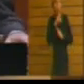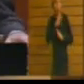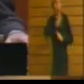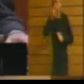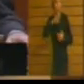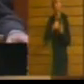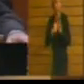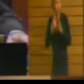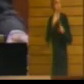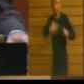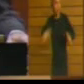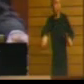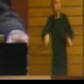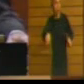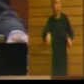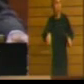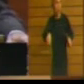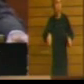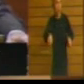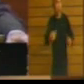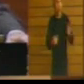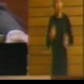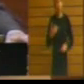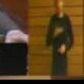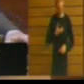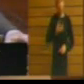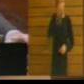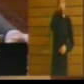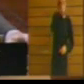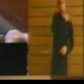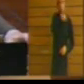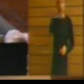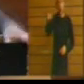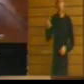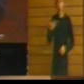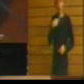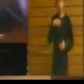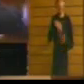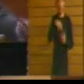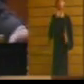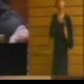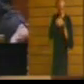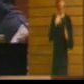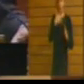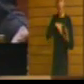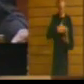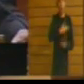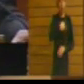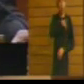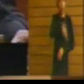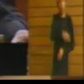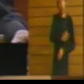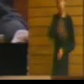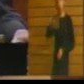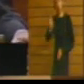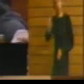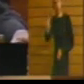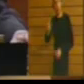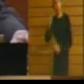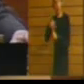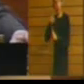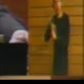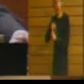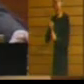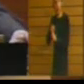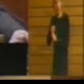hay otra planificación diferente. Hay algunas localidades que ya no son centros de referencia y otras que sí son centros de